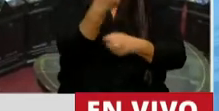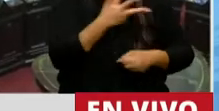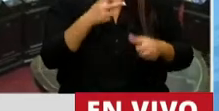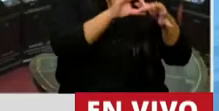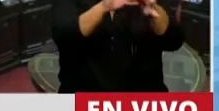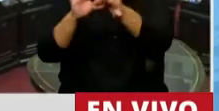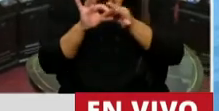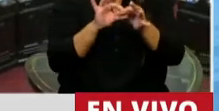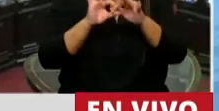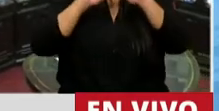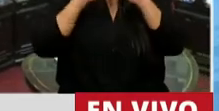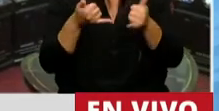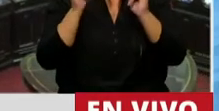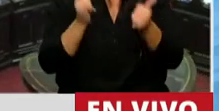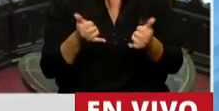sea así.